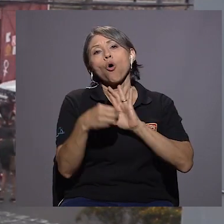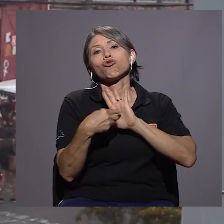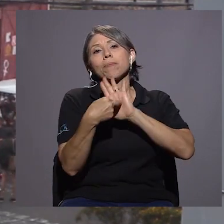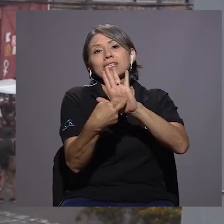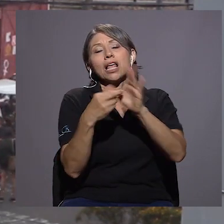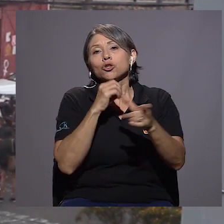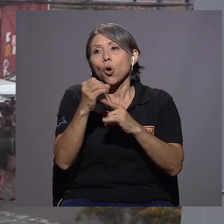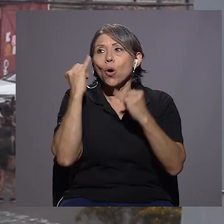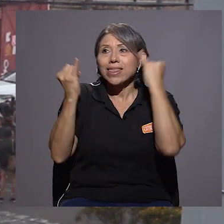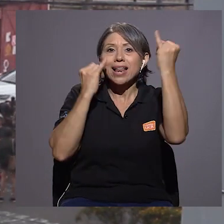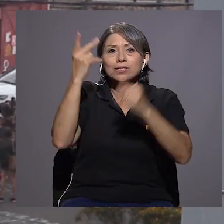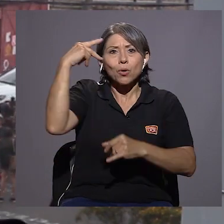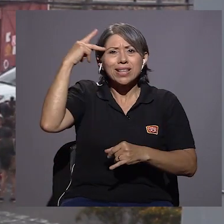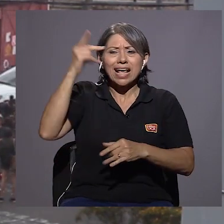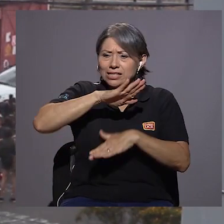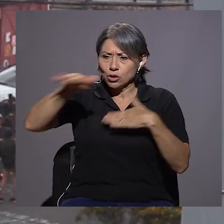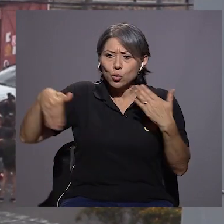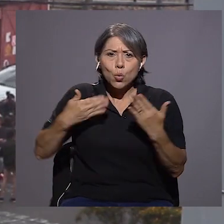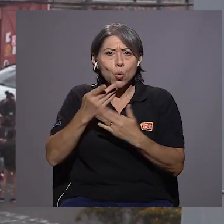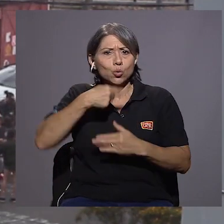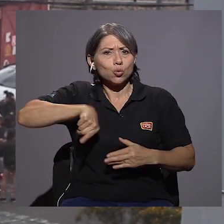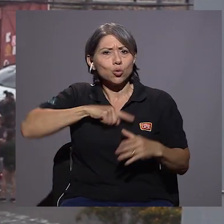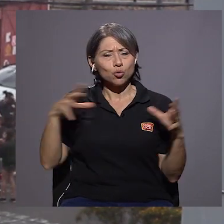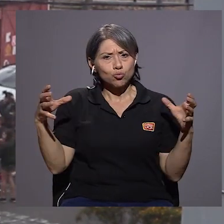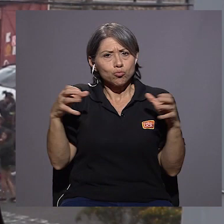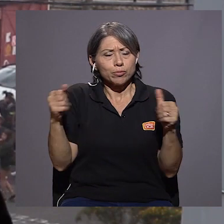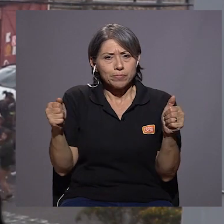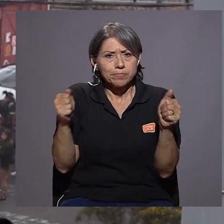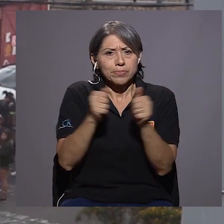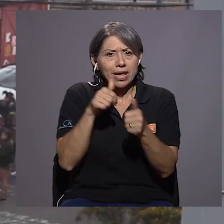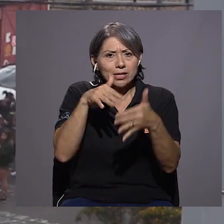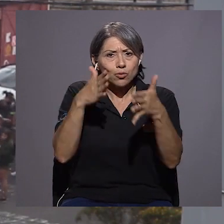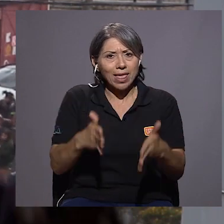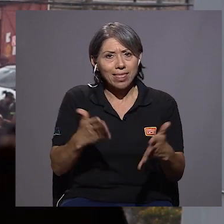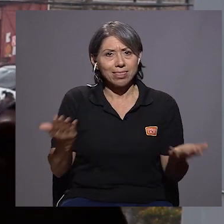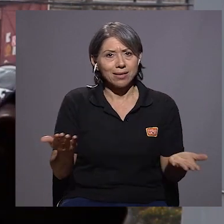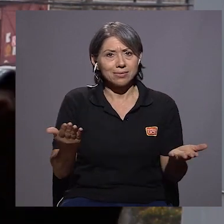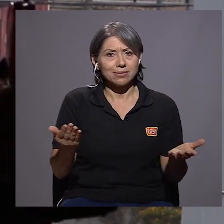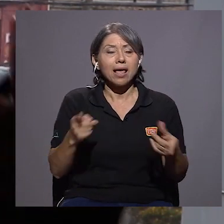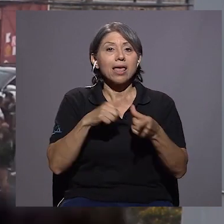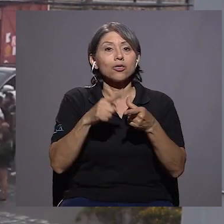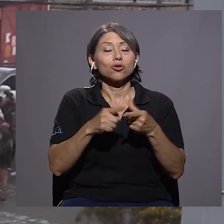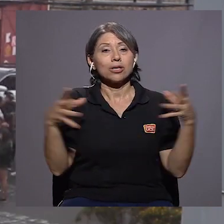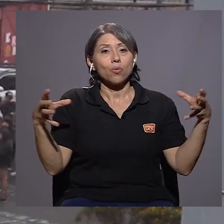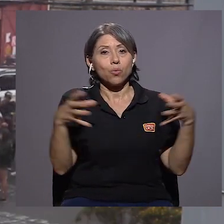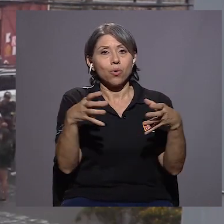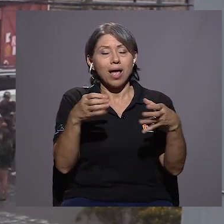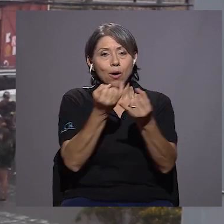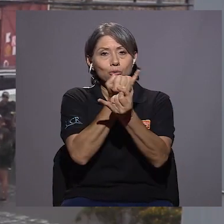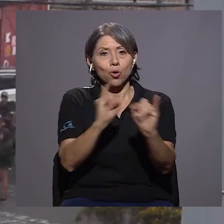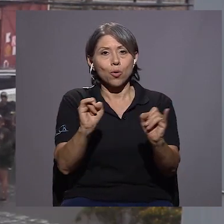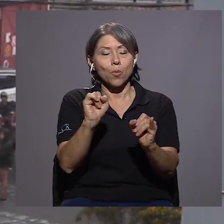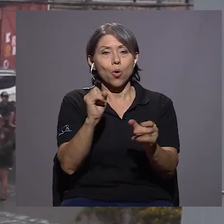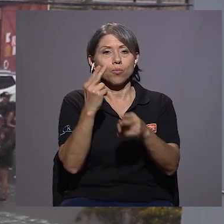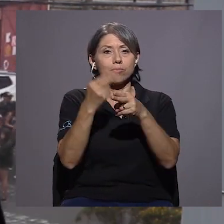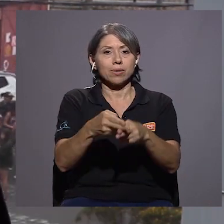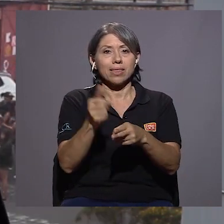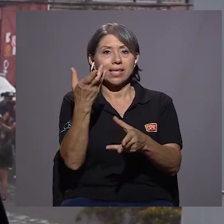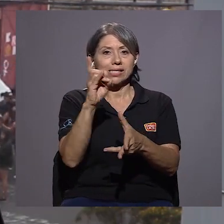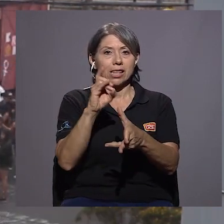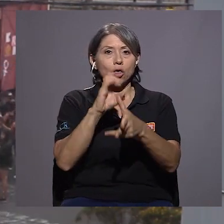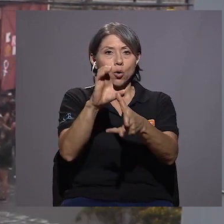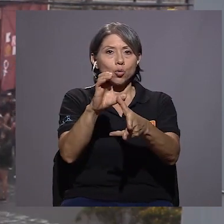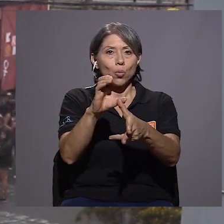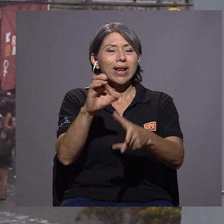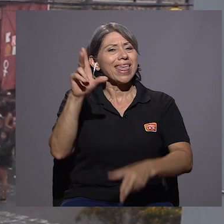ideas políticas personales que tengamos, somos una unidad y somos estudiantes. Entonces, desde el movimiento autónomo 17 de octubre,